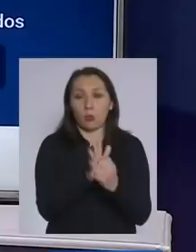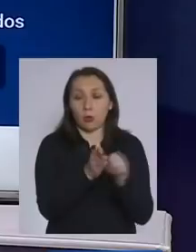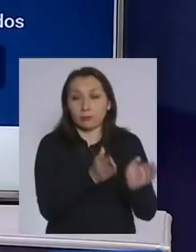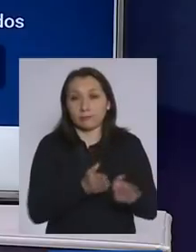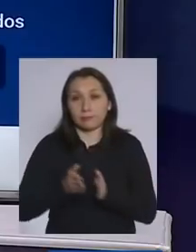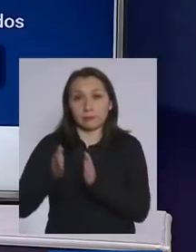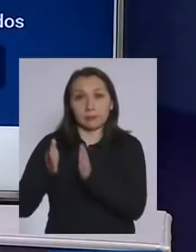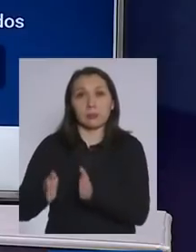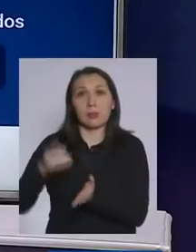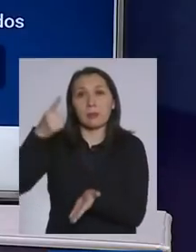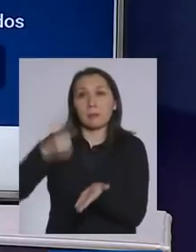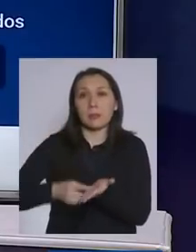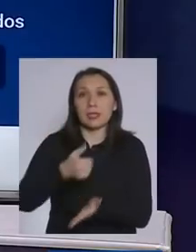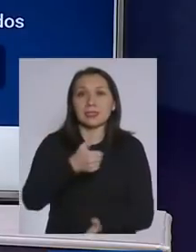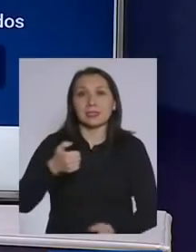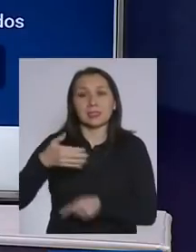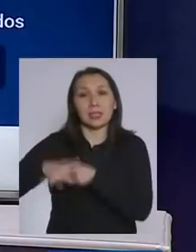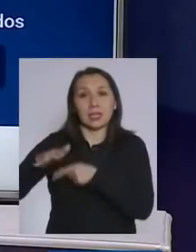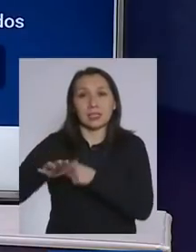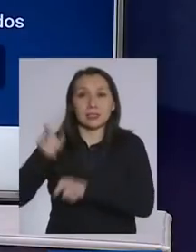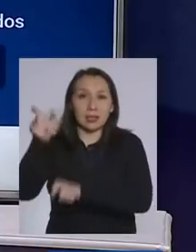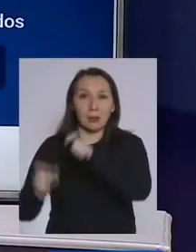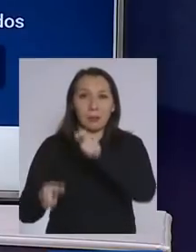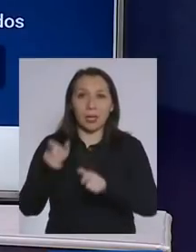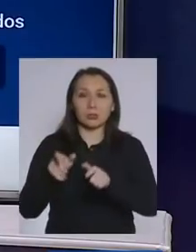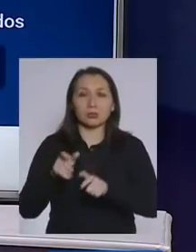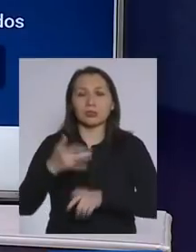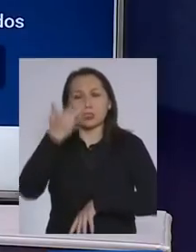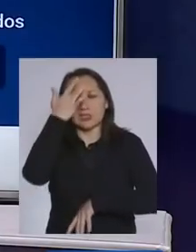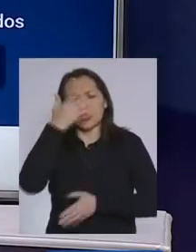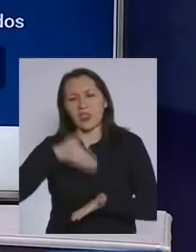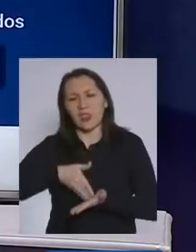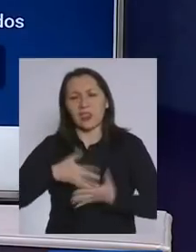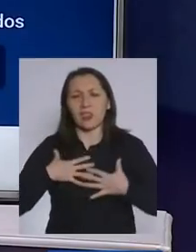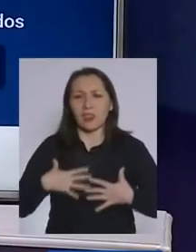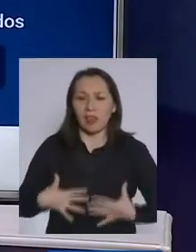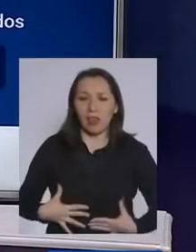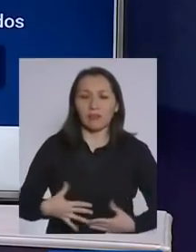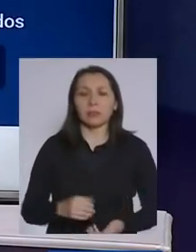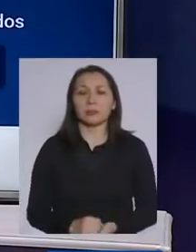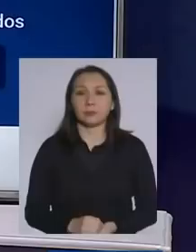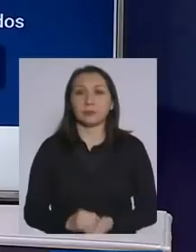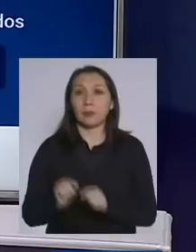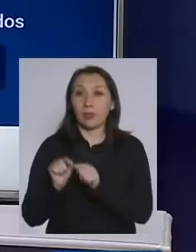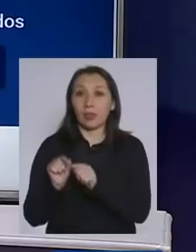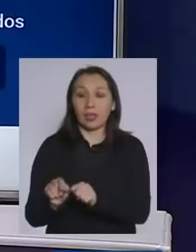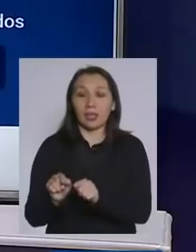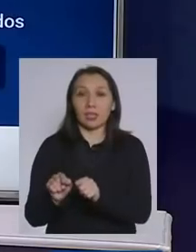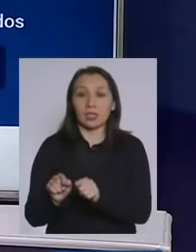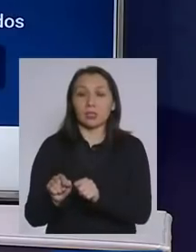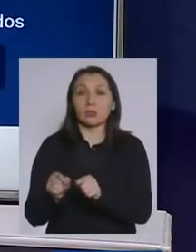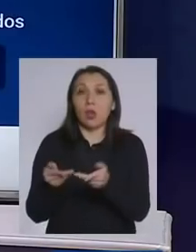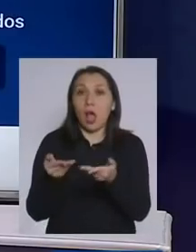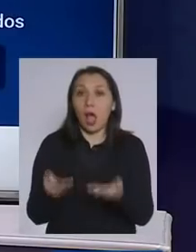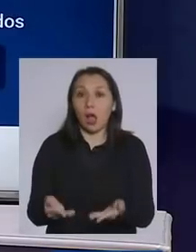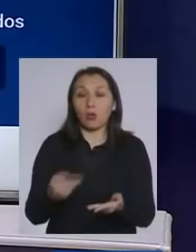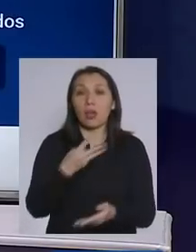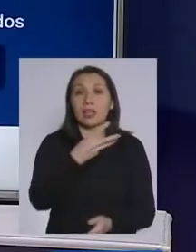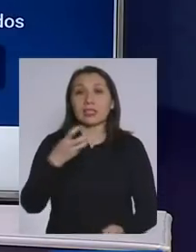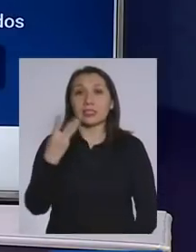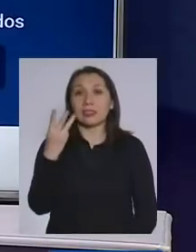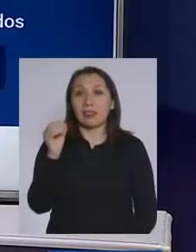cuales 1.615 son personas sintomáticas. Esto llegamos a